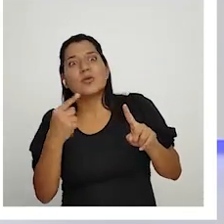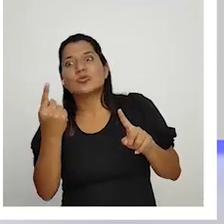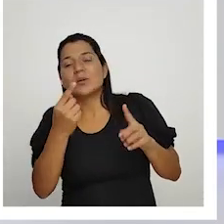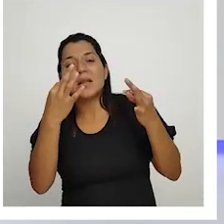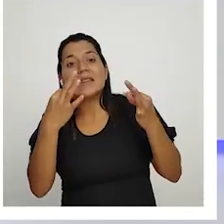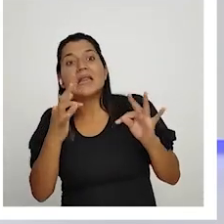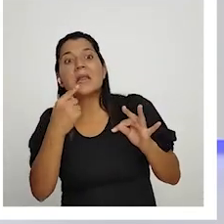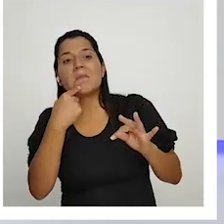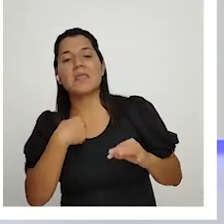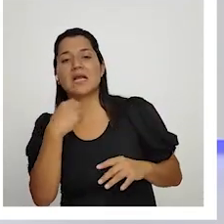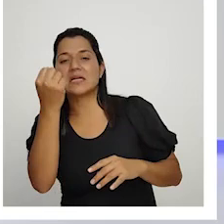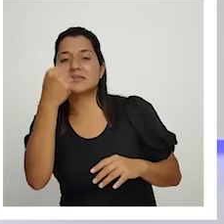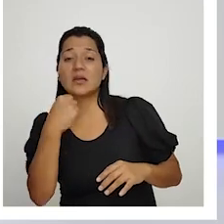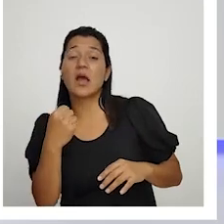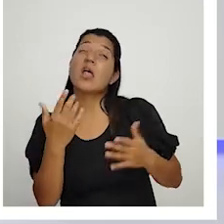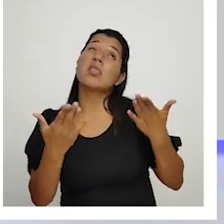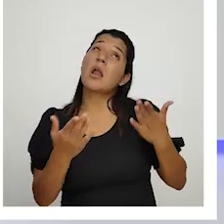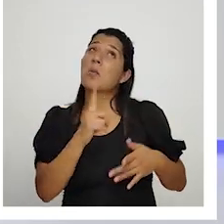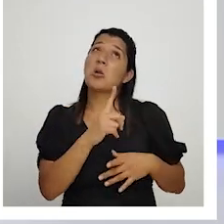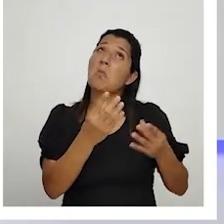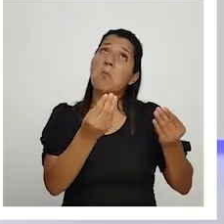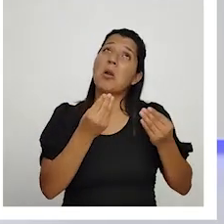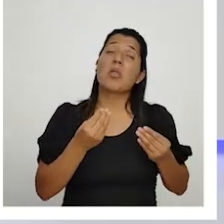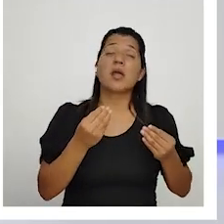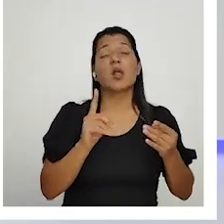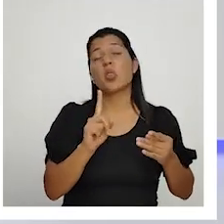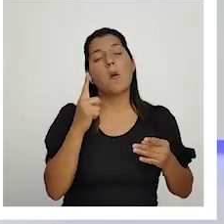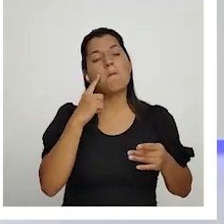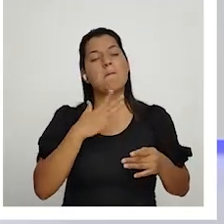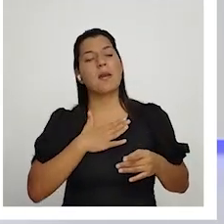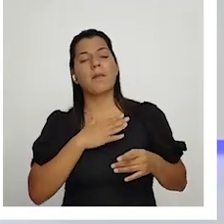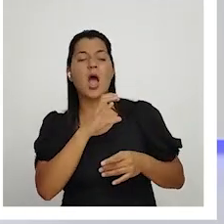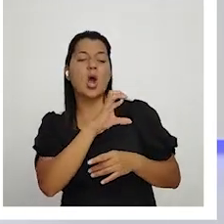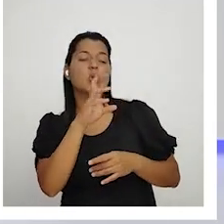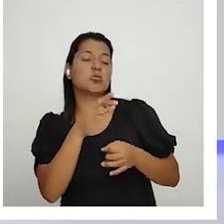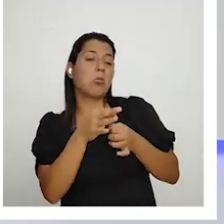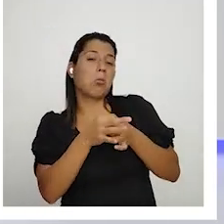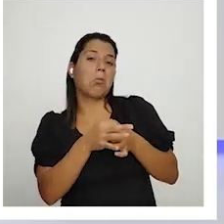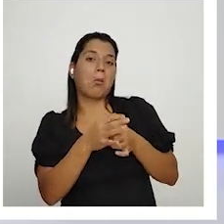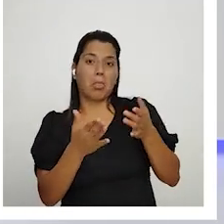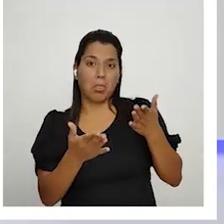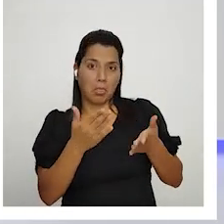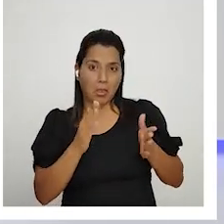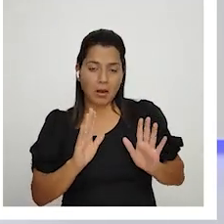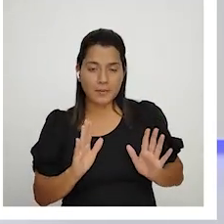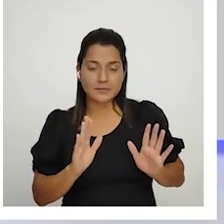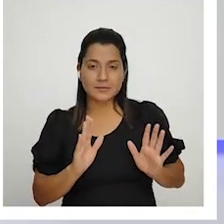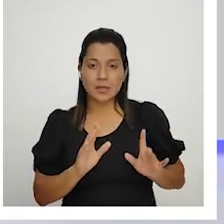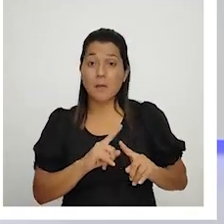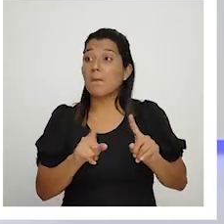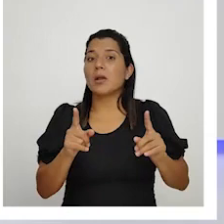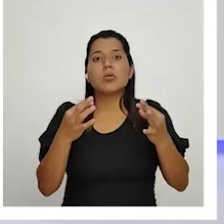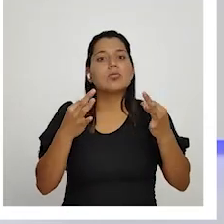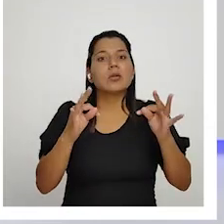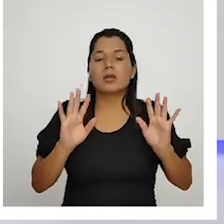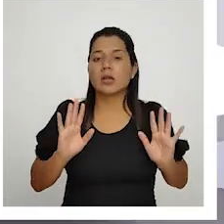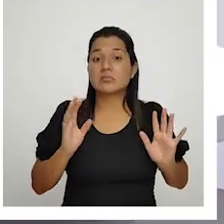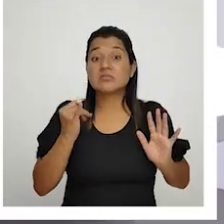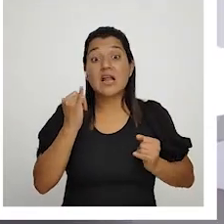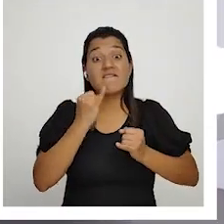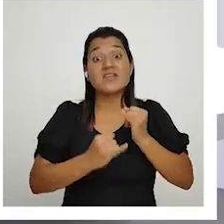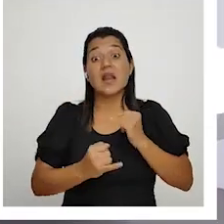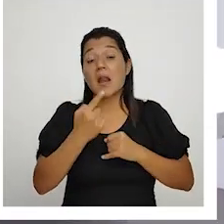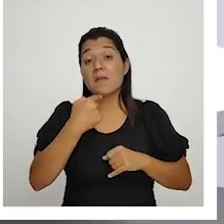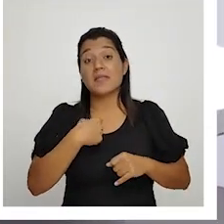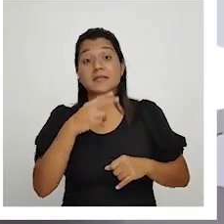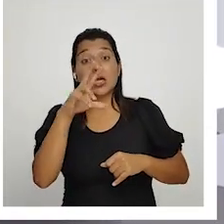ah, es que puede ser que no me lo den, ah, es que no es para mí, ah, es que Costa Rica es tan pequeño, ¿verdad? Y yo voy atrás de las cosas. Si al final me dicen que no, por